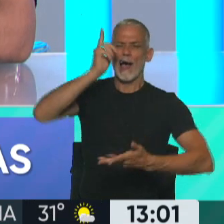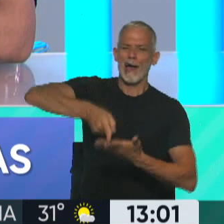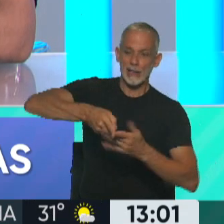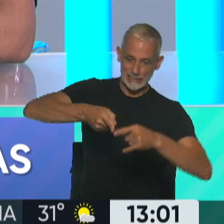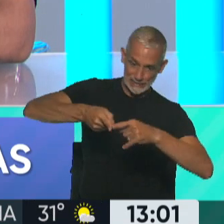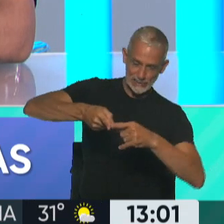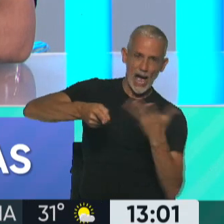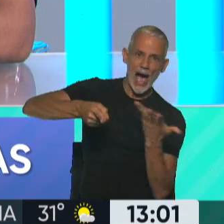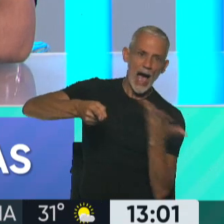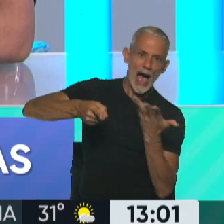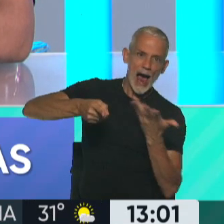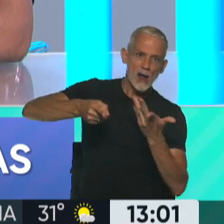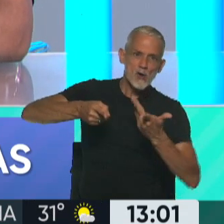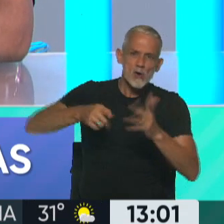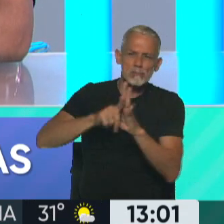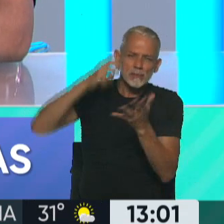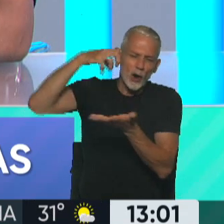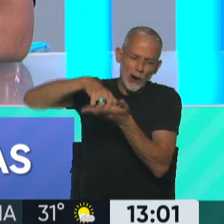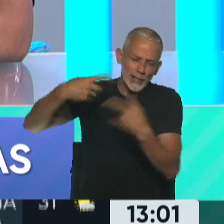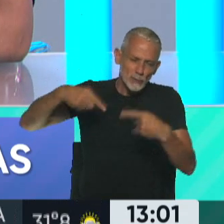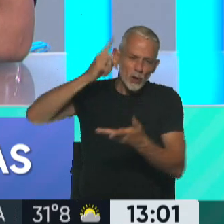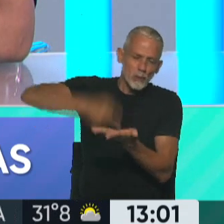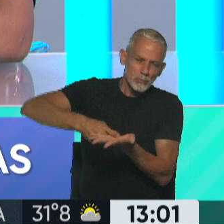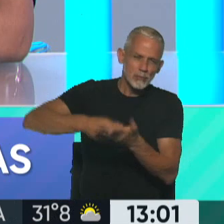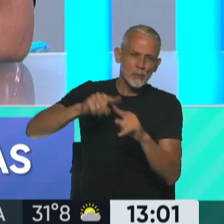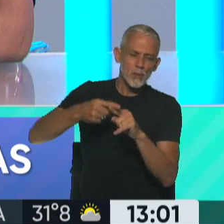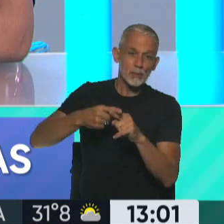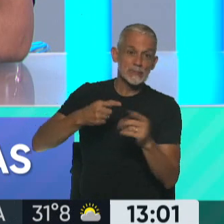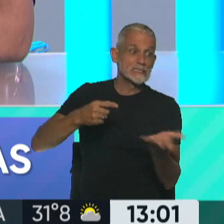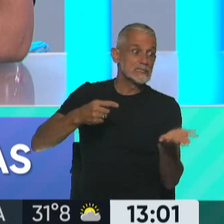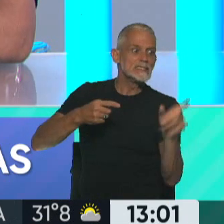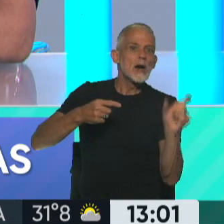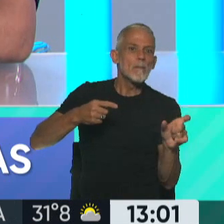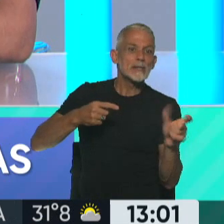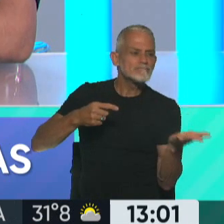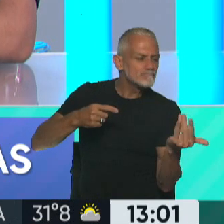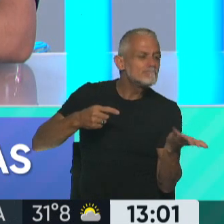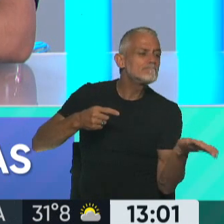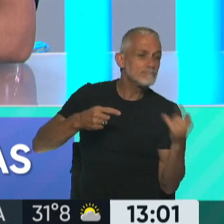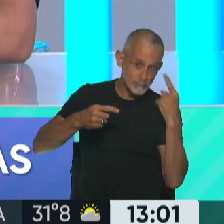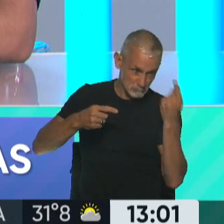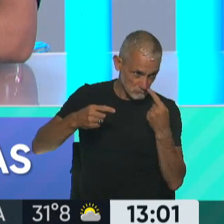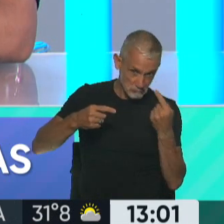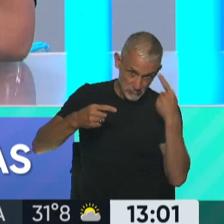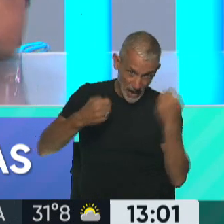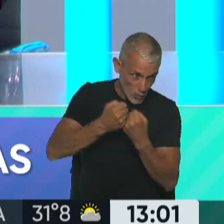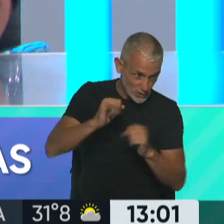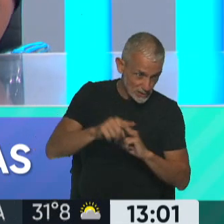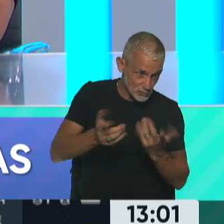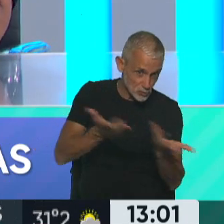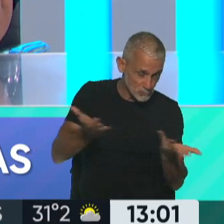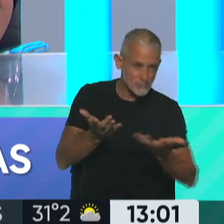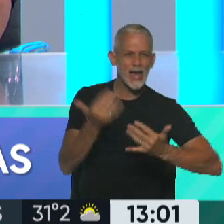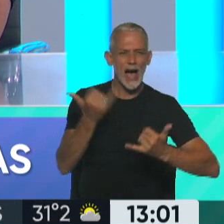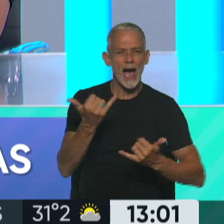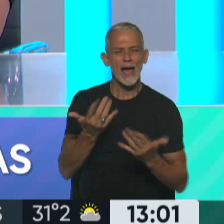cada vez que van a tomar medidas legislativas o administrativas, deben hacer partícipes y consultar a los pueblos interesados. Así que existe